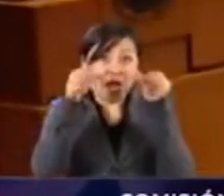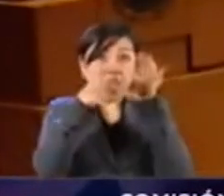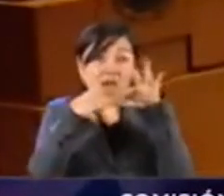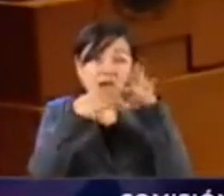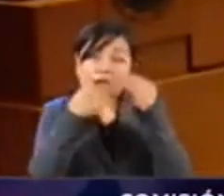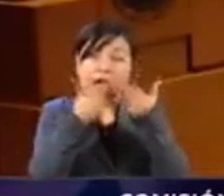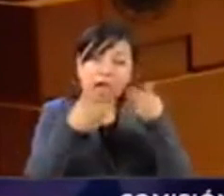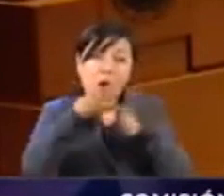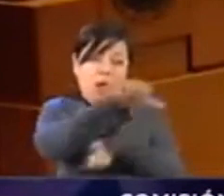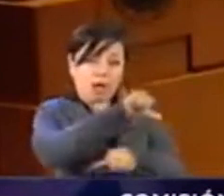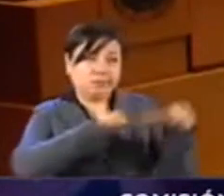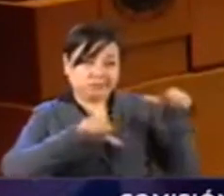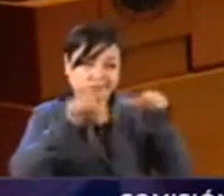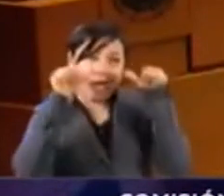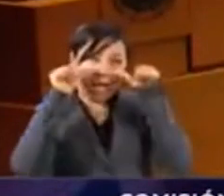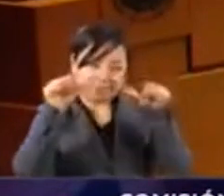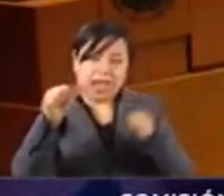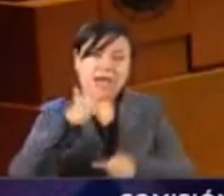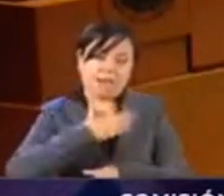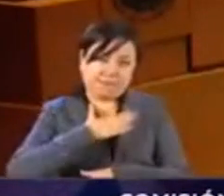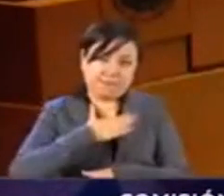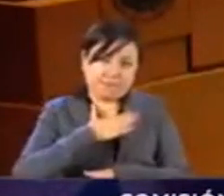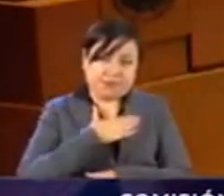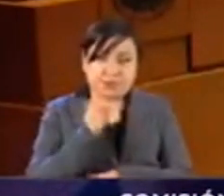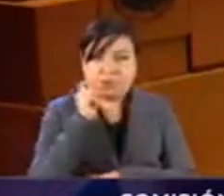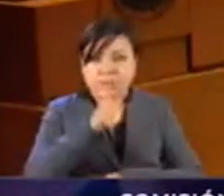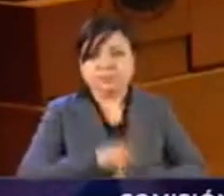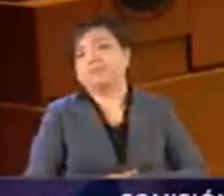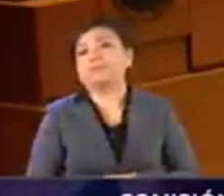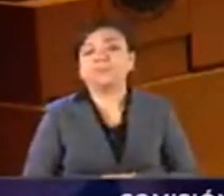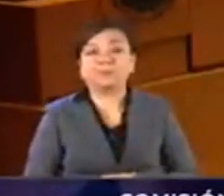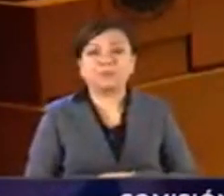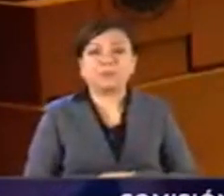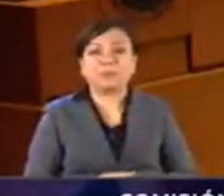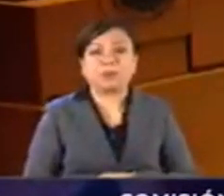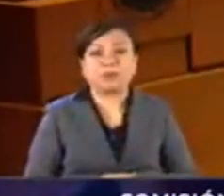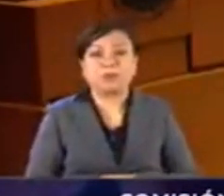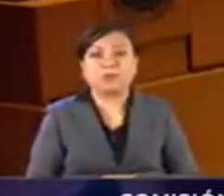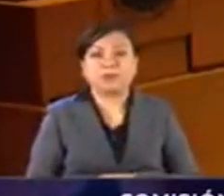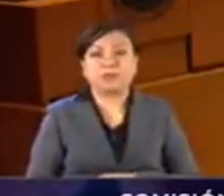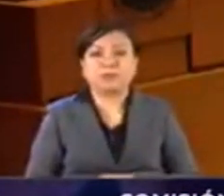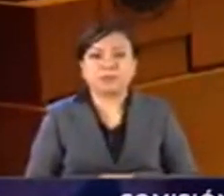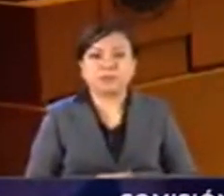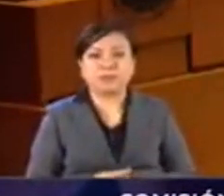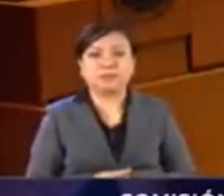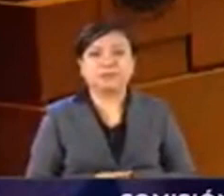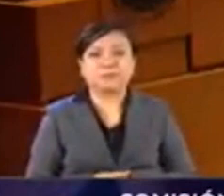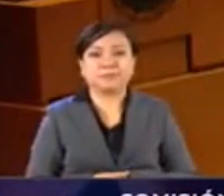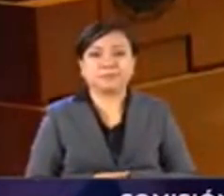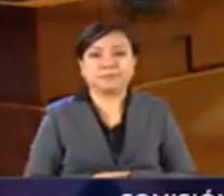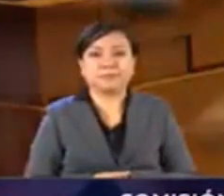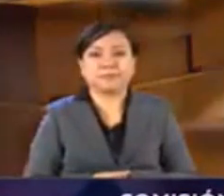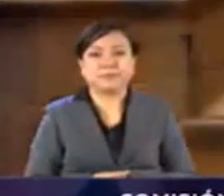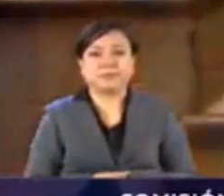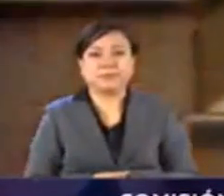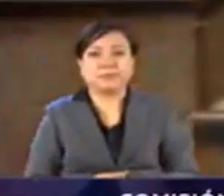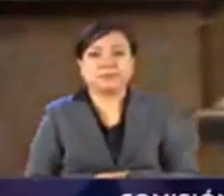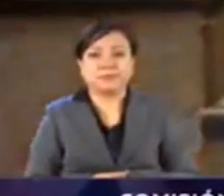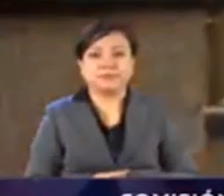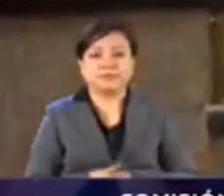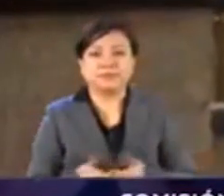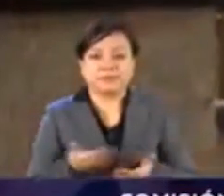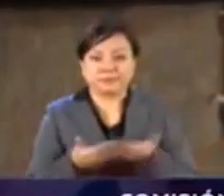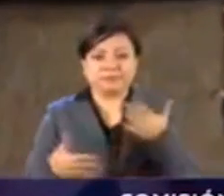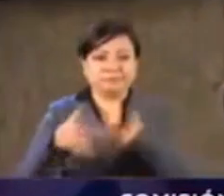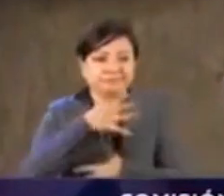Les pido por favor orden para que podamos escuchar al diputado Ramírez Barba y